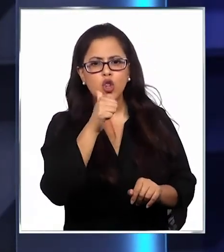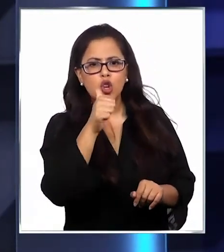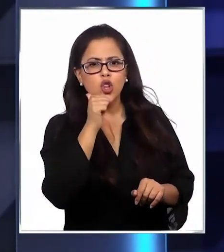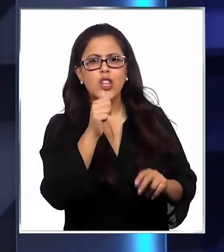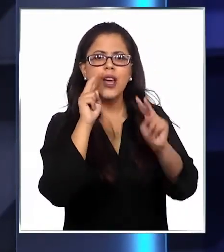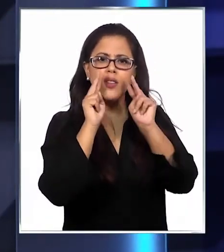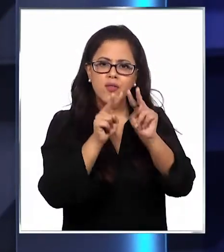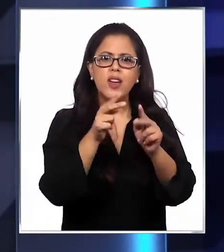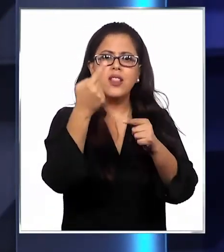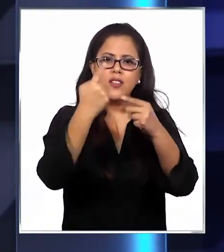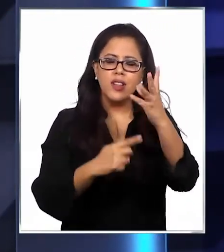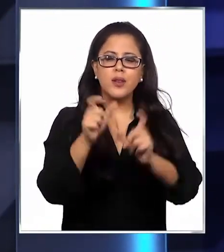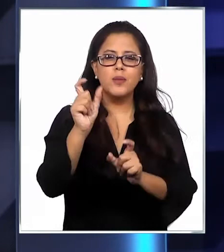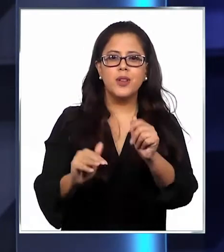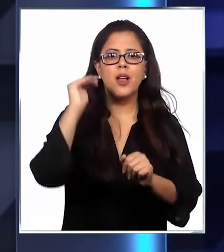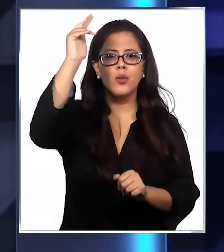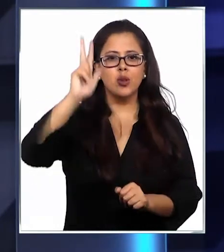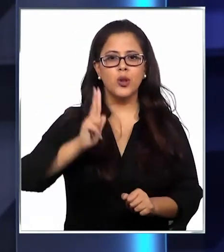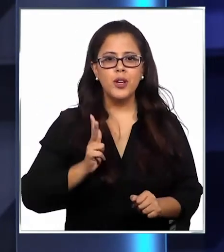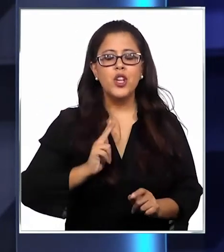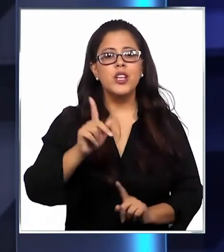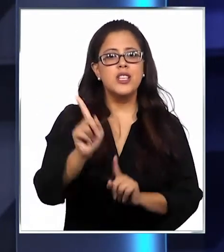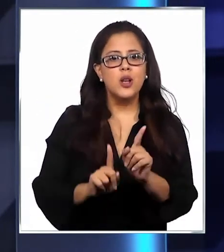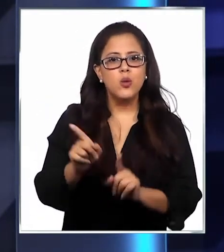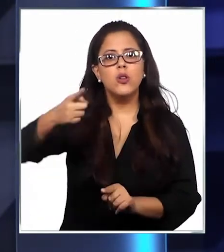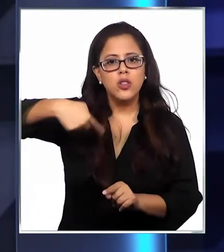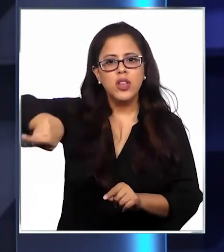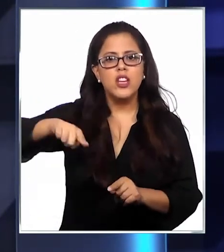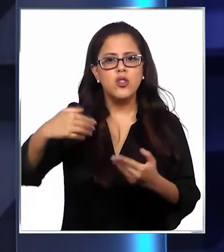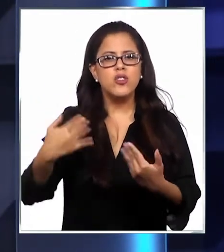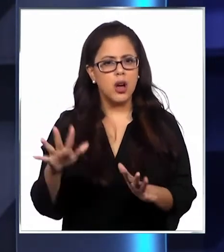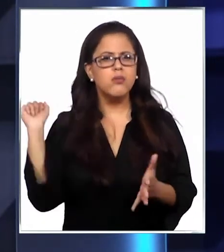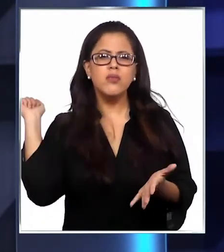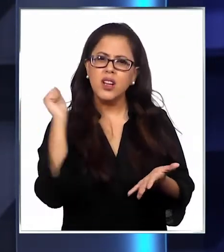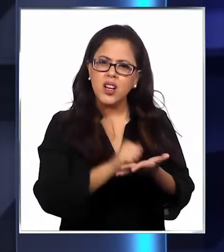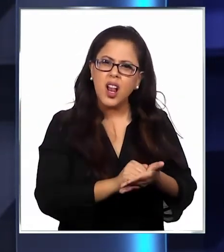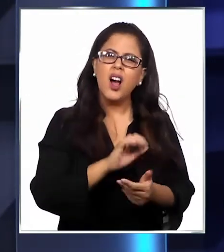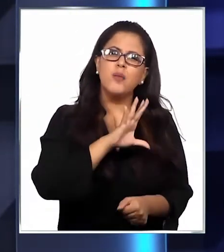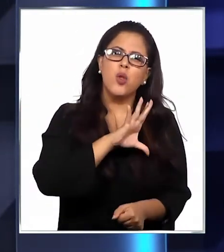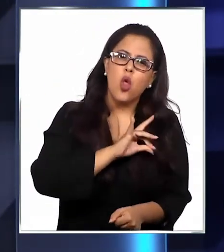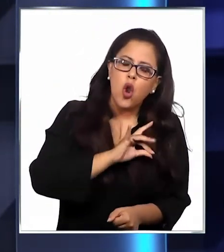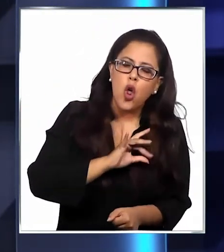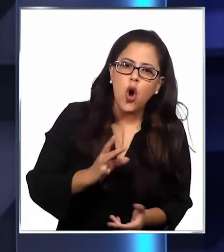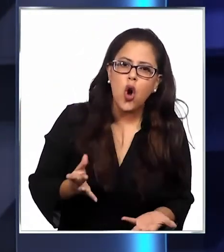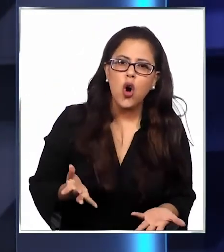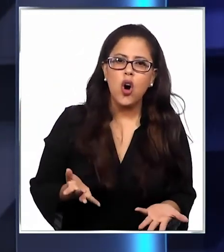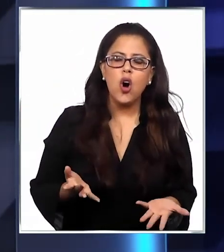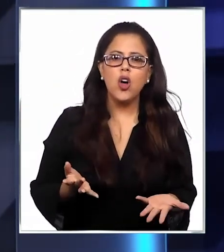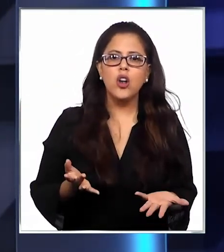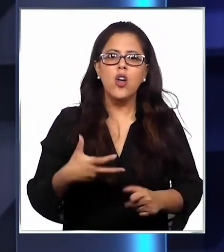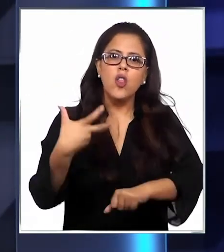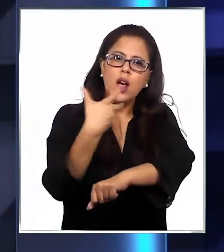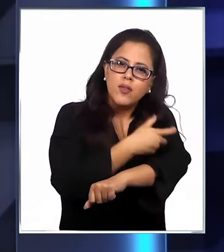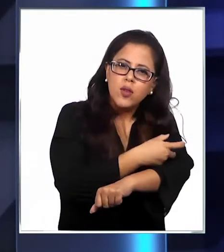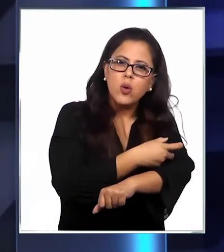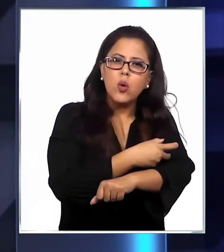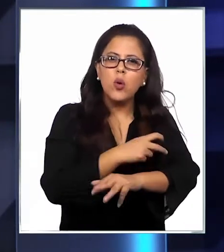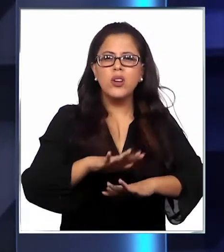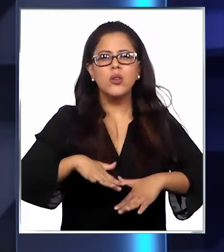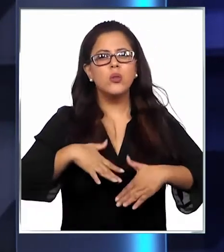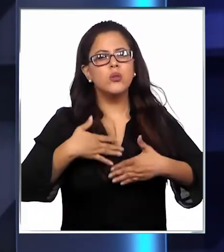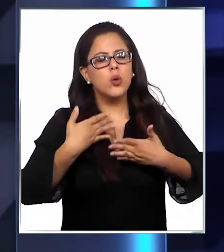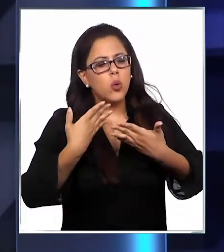días, ¿verdad?, distintos adultos mayores y alguno de ellos ha llegado alguna vez a quejarse de algún dolor a propósito de la vacuna, alguna